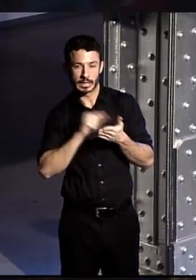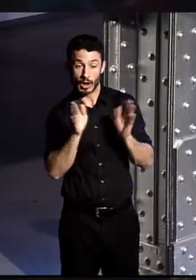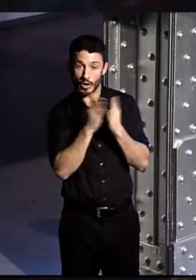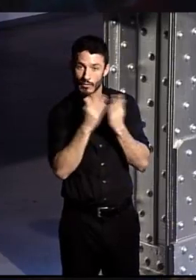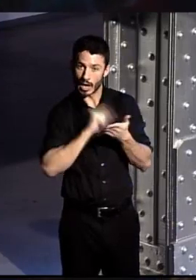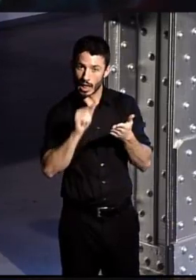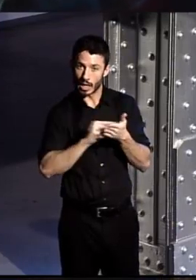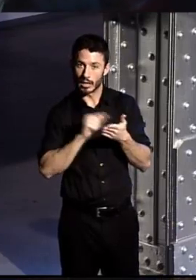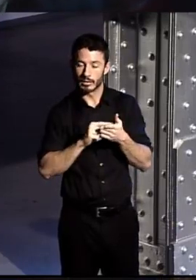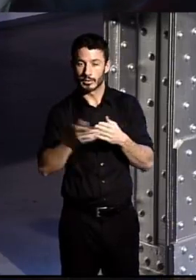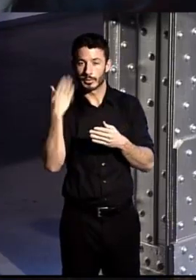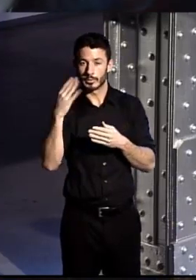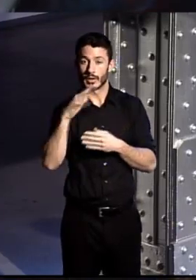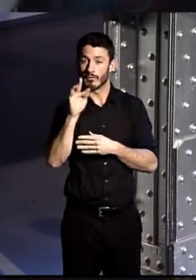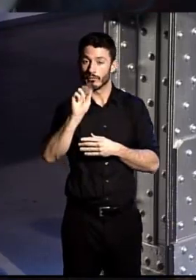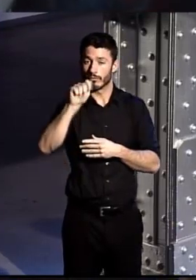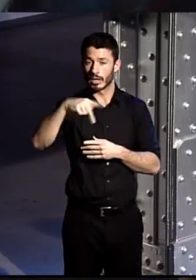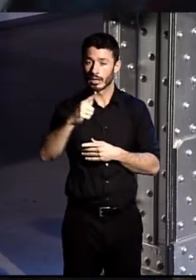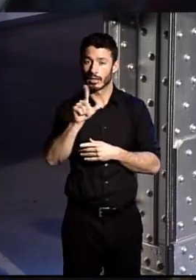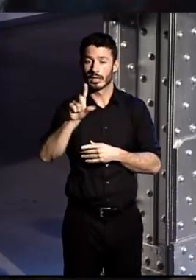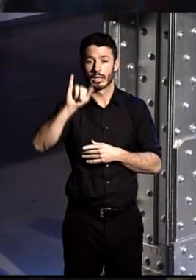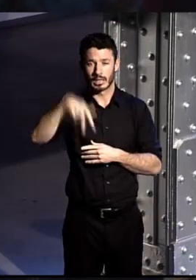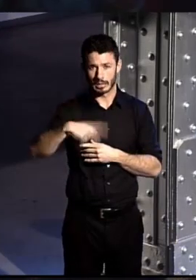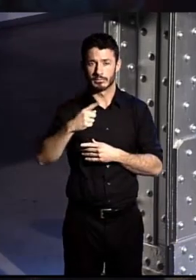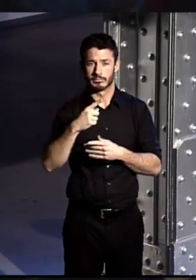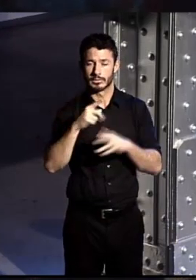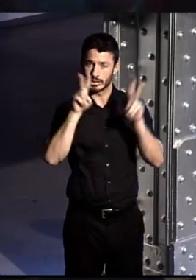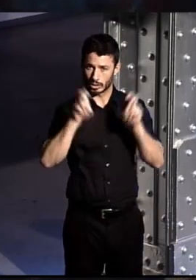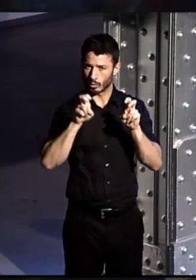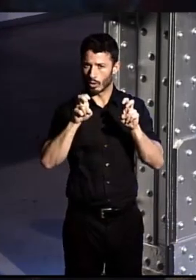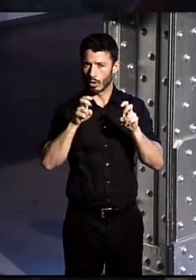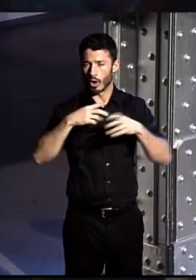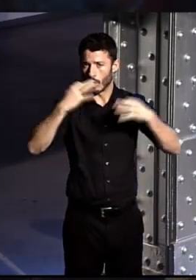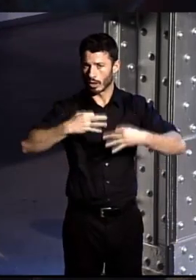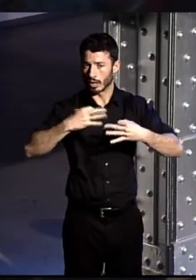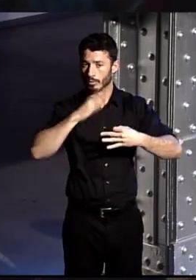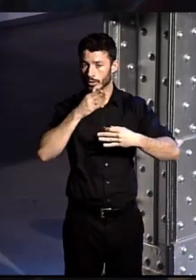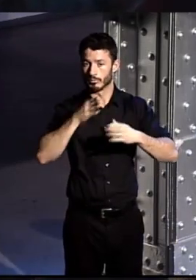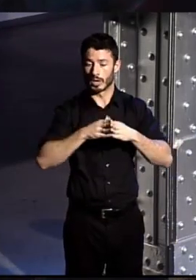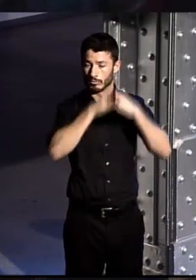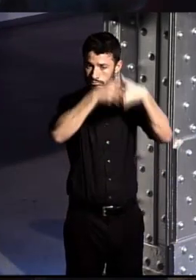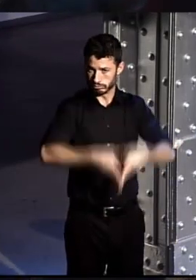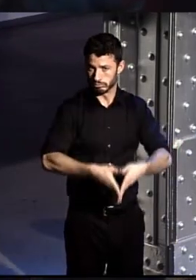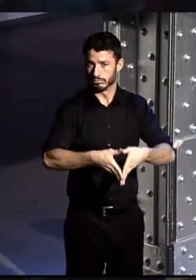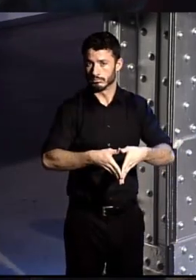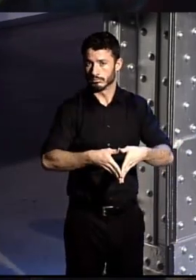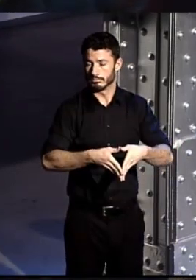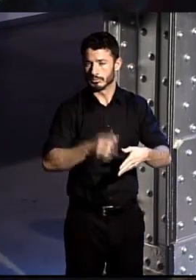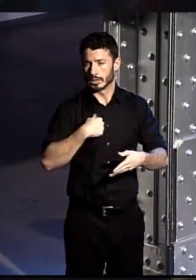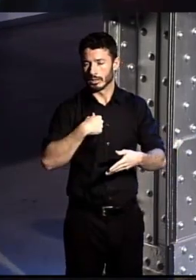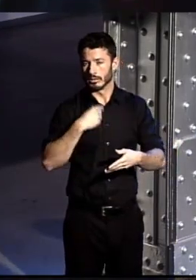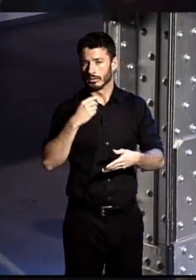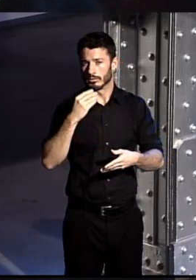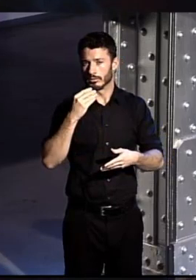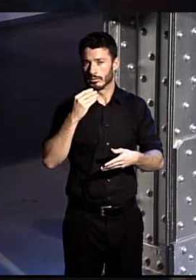novela originalmente se titulaba El Franklin, que era el primer buque que naufraga, y me gusta creo que